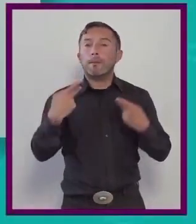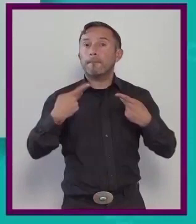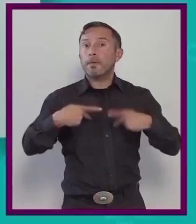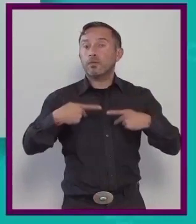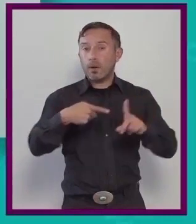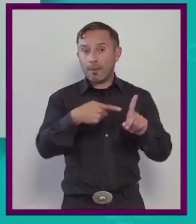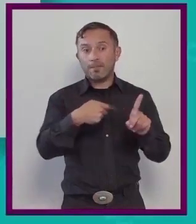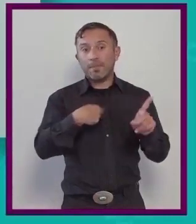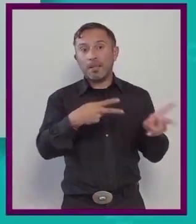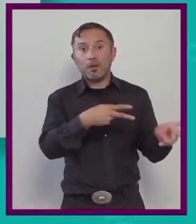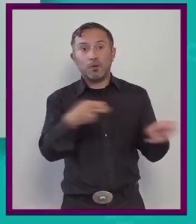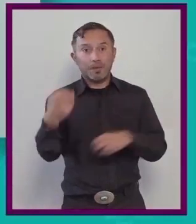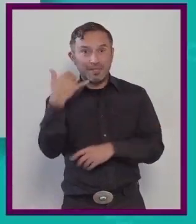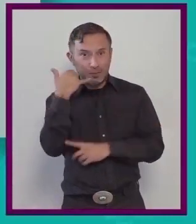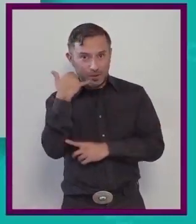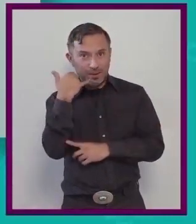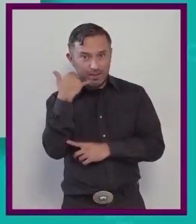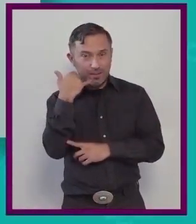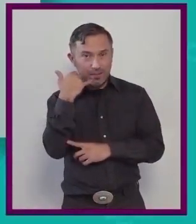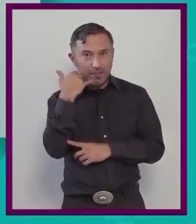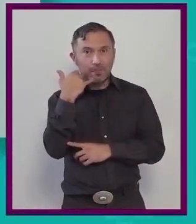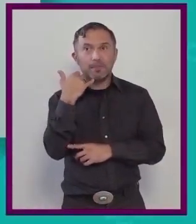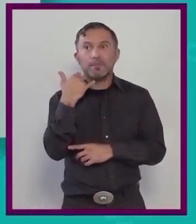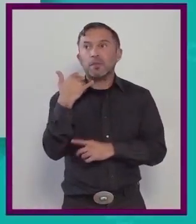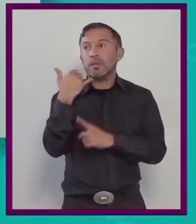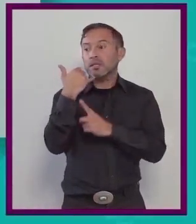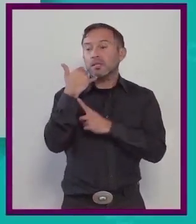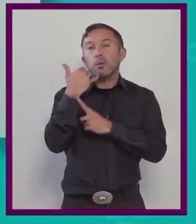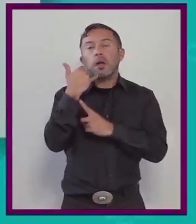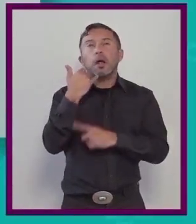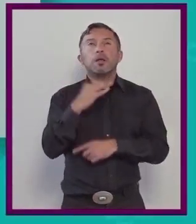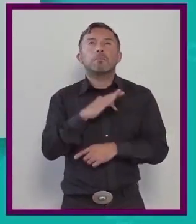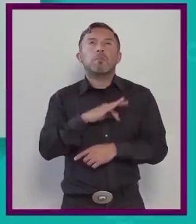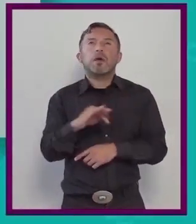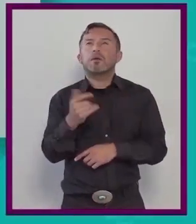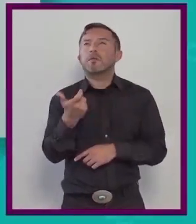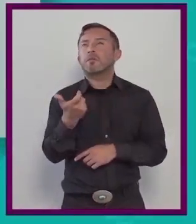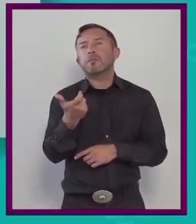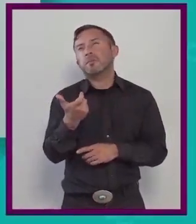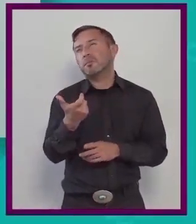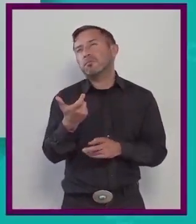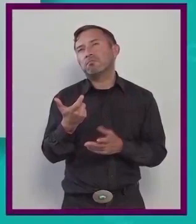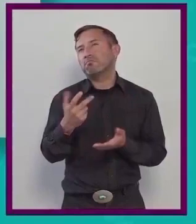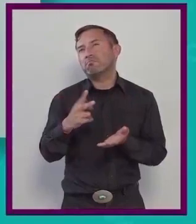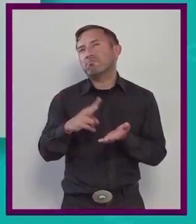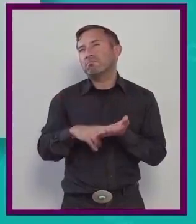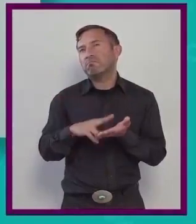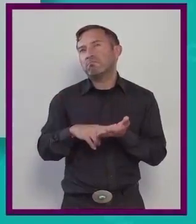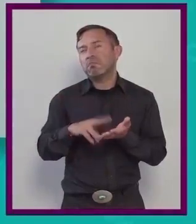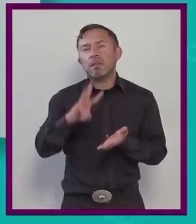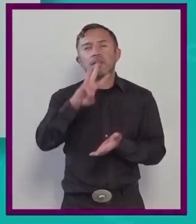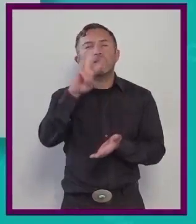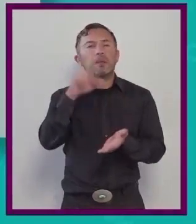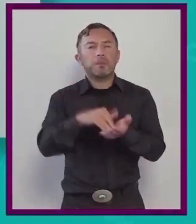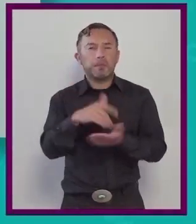a una persona le roban el celular y un celular está valuado en